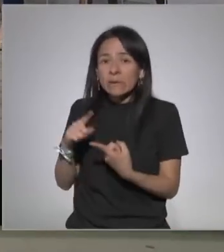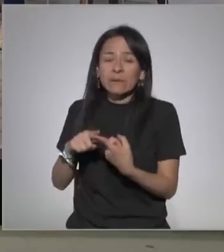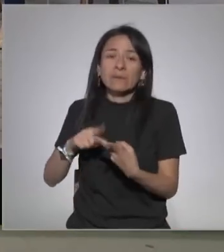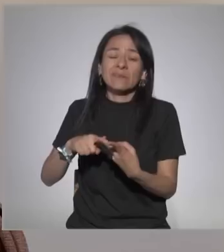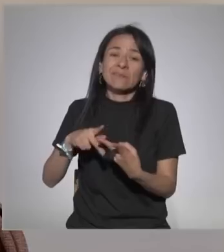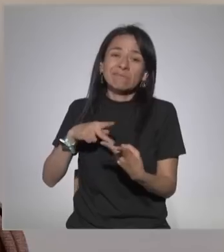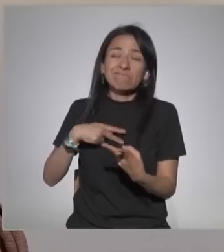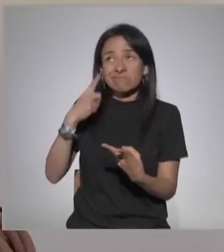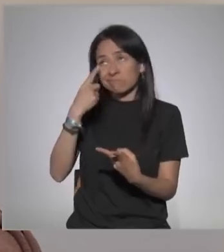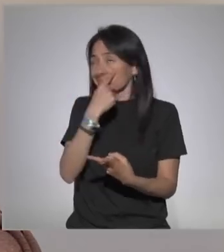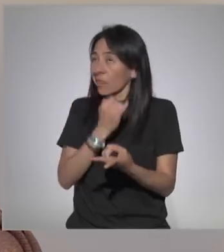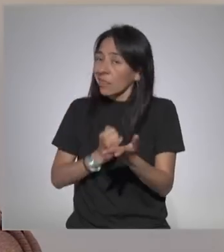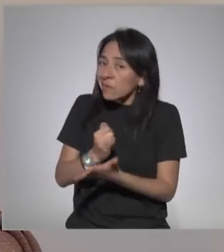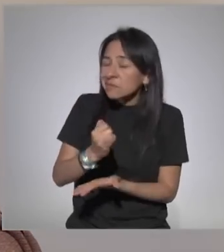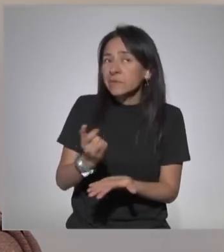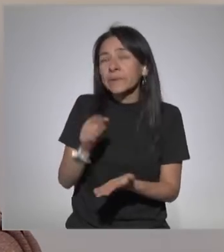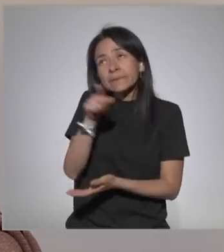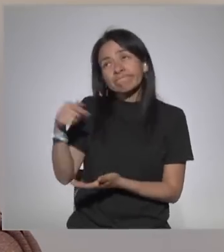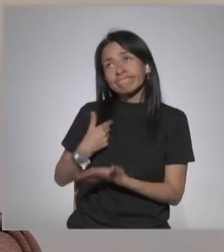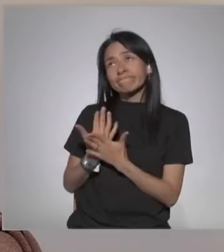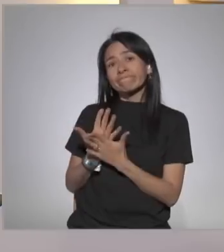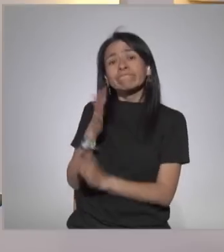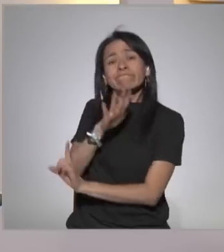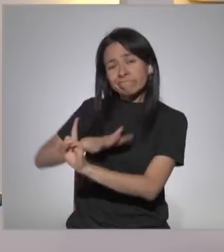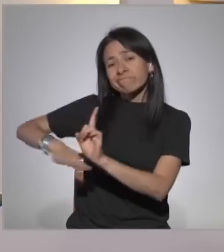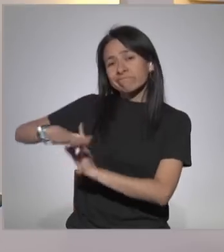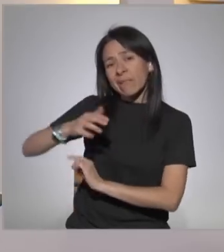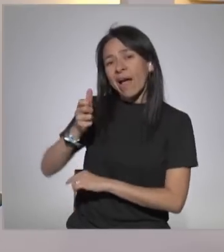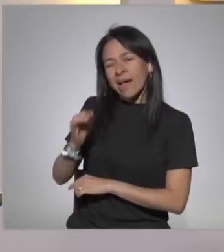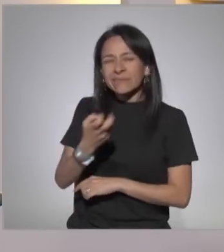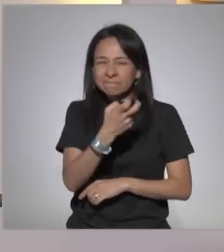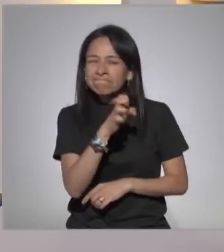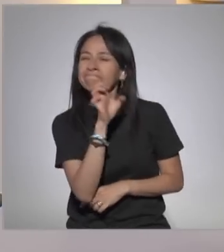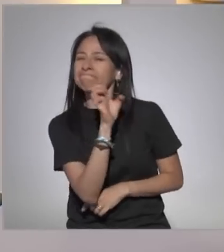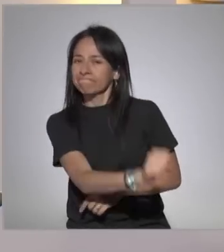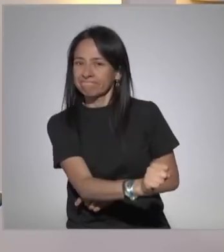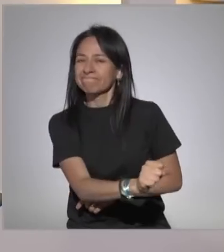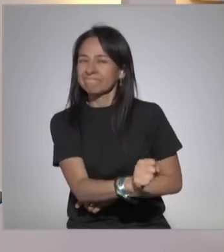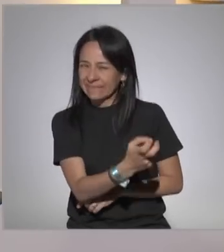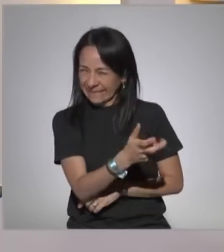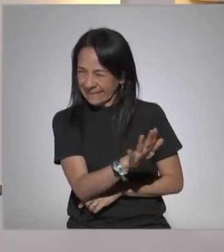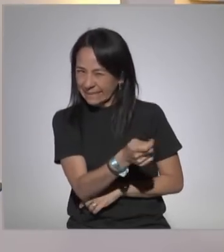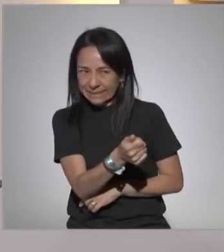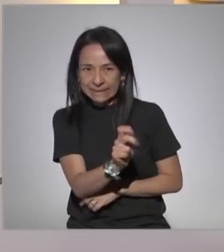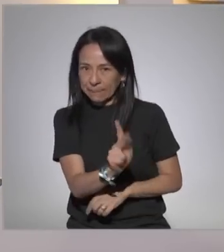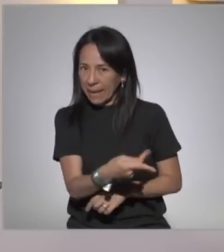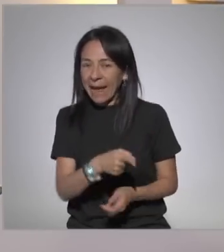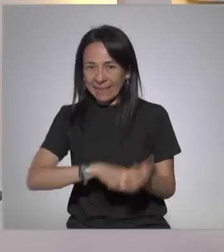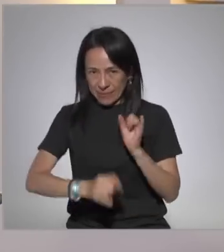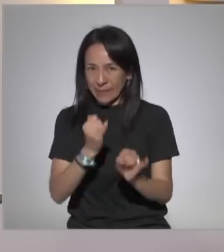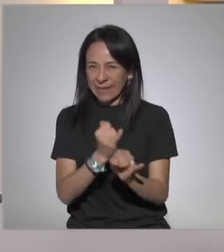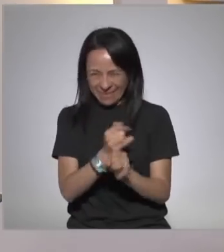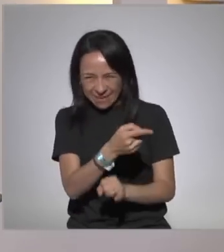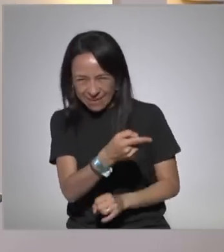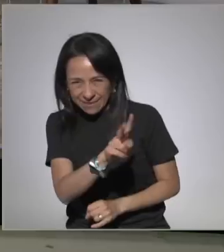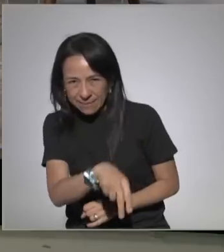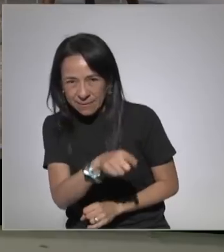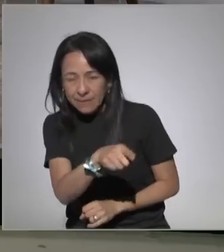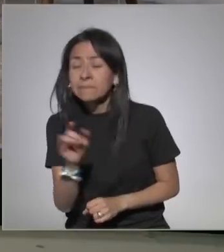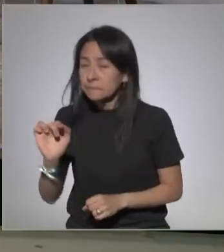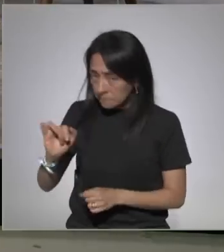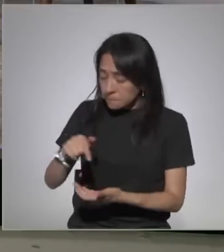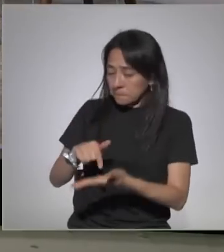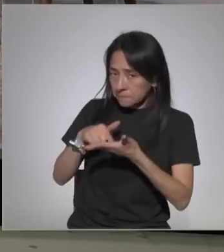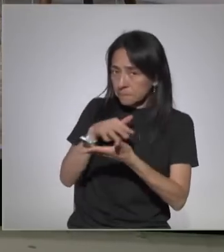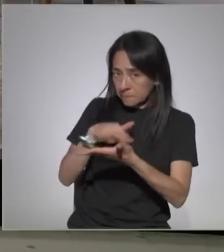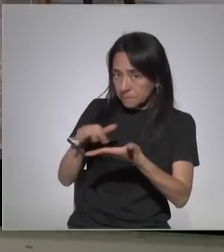mi contexto. Sí, justo de hecho me parece que tenemos un comentario con una situación muy similar en redes, Javi. Sí, con esa situación y con